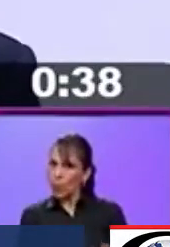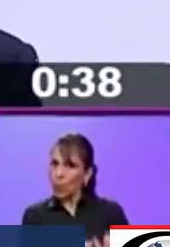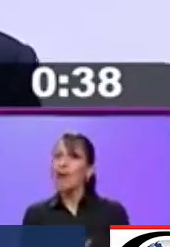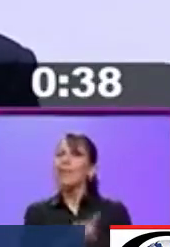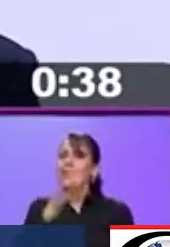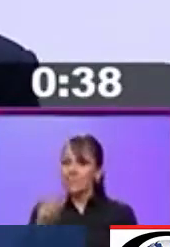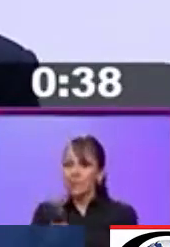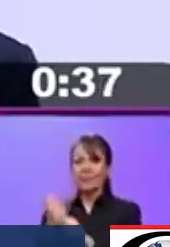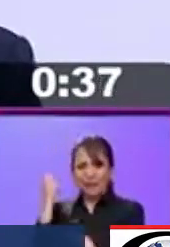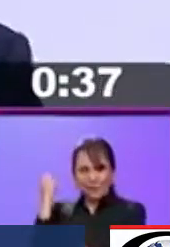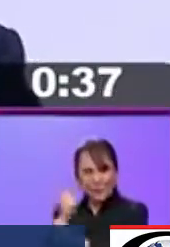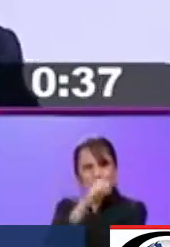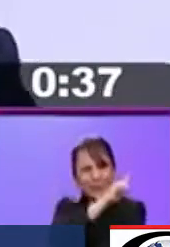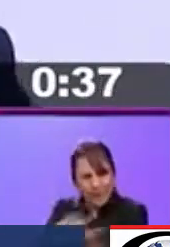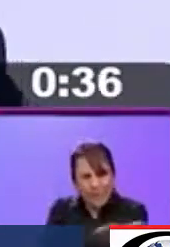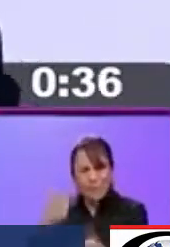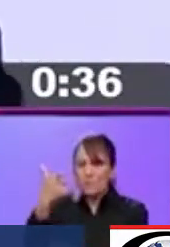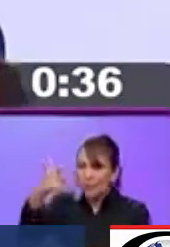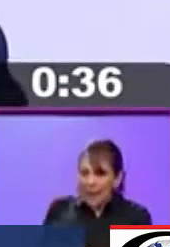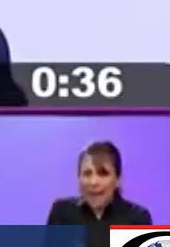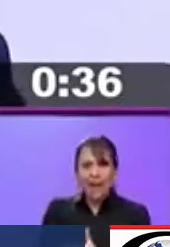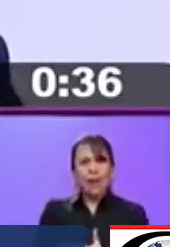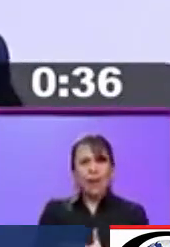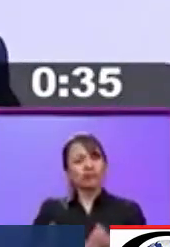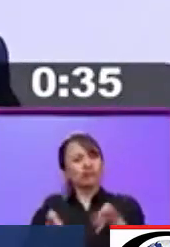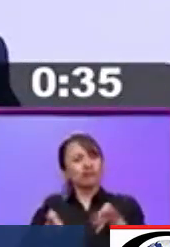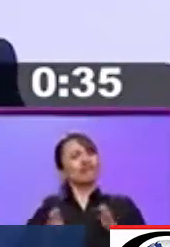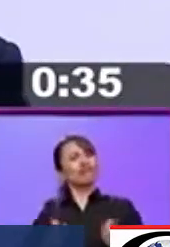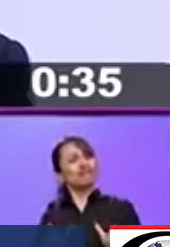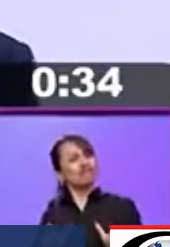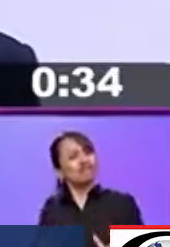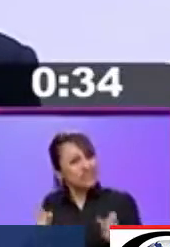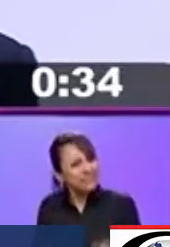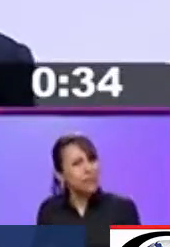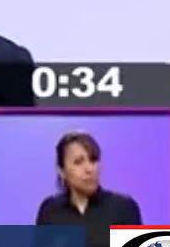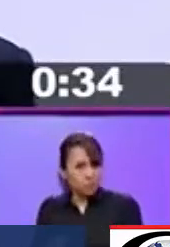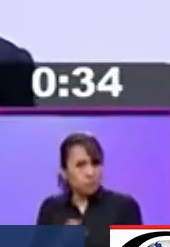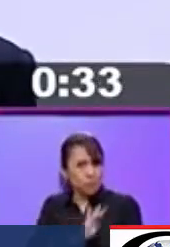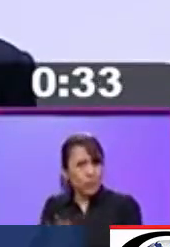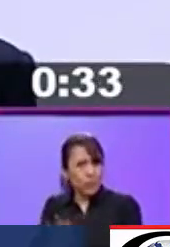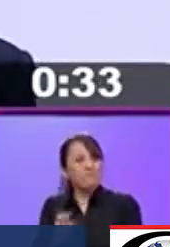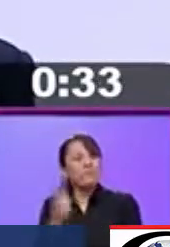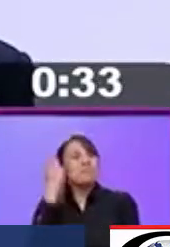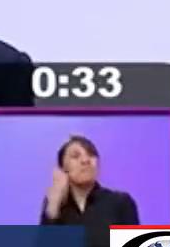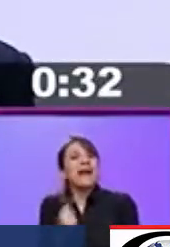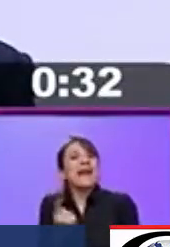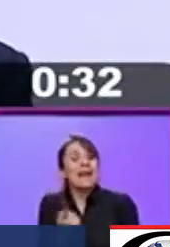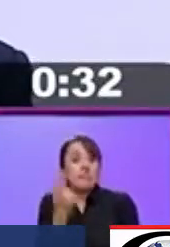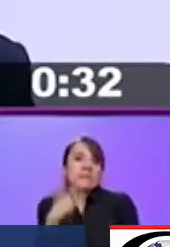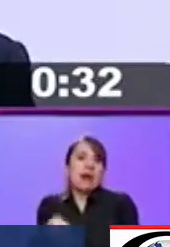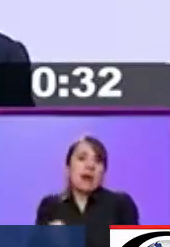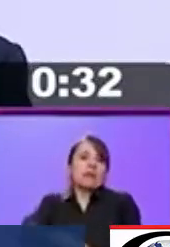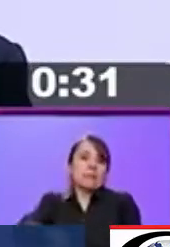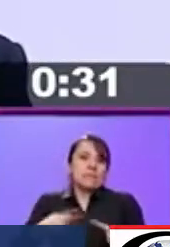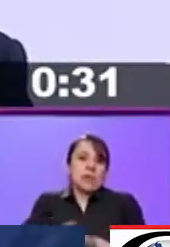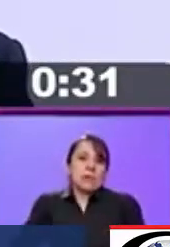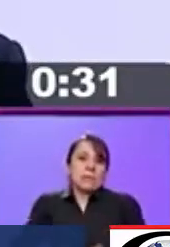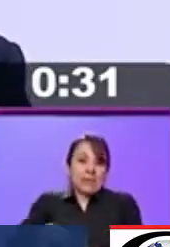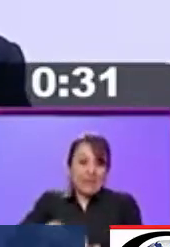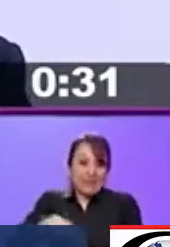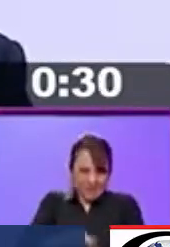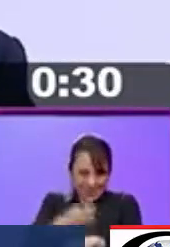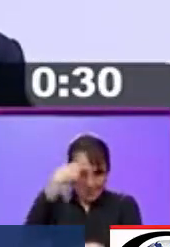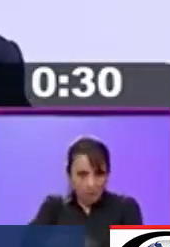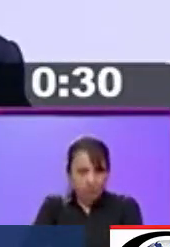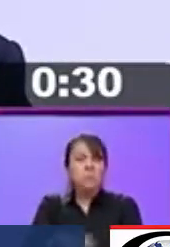gente, busquen en mí la alternativa de sacar adelante a nuestro Estado de México. Yo no tengo